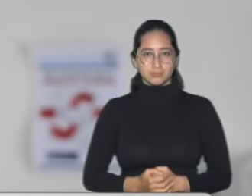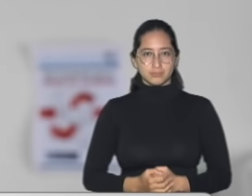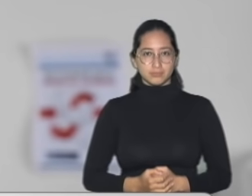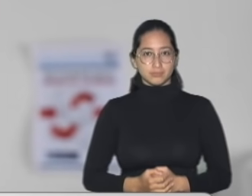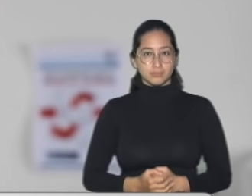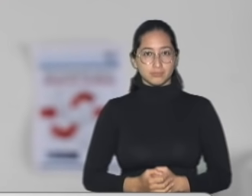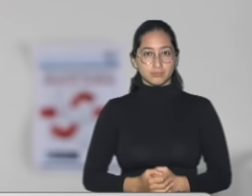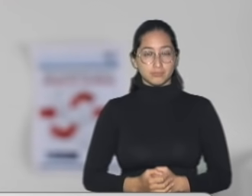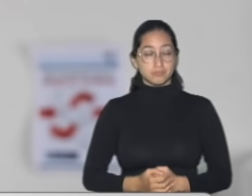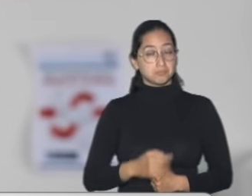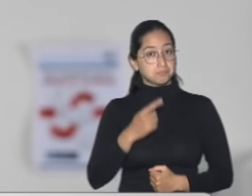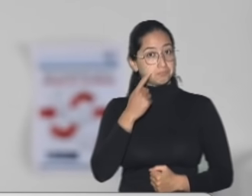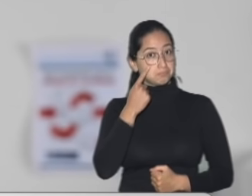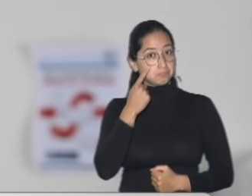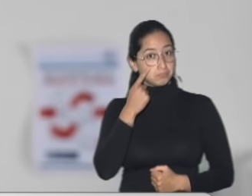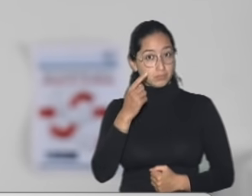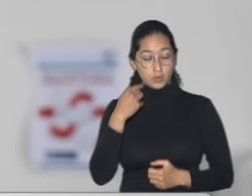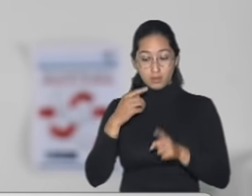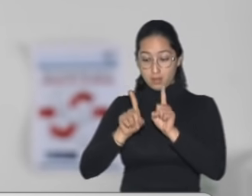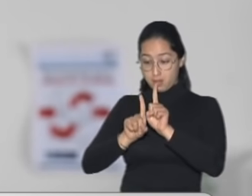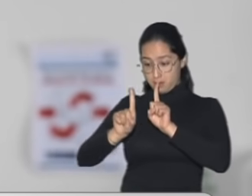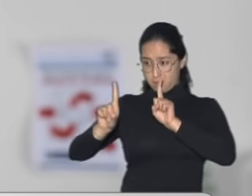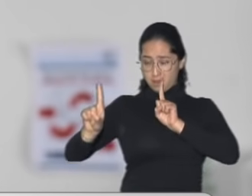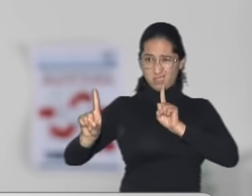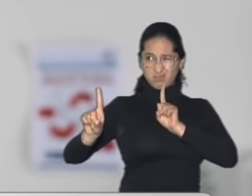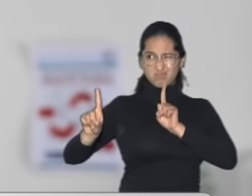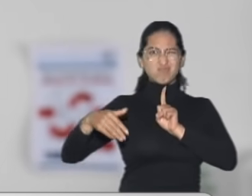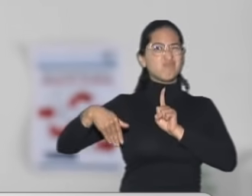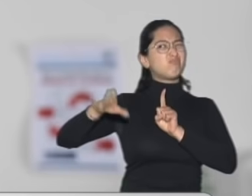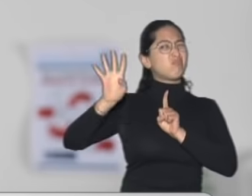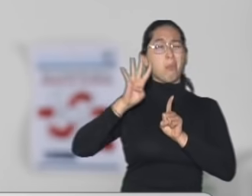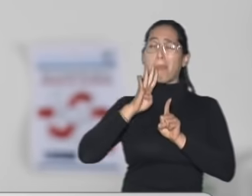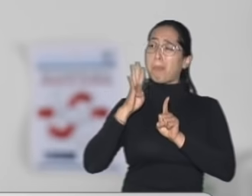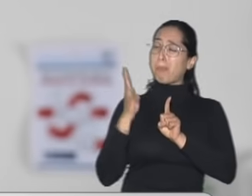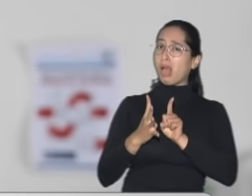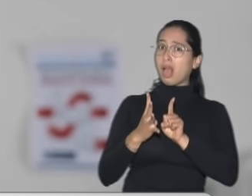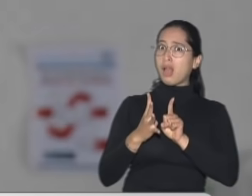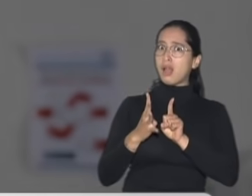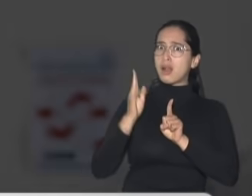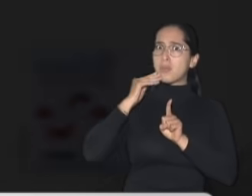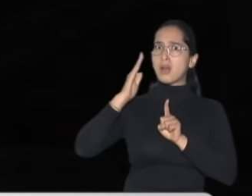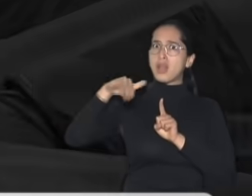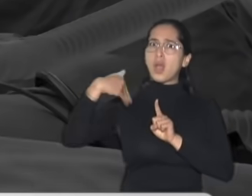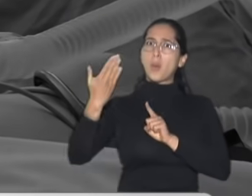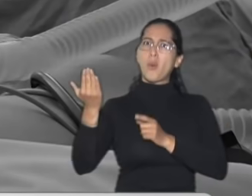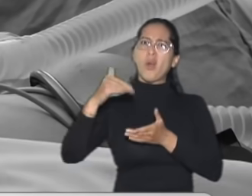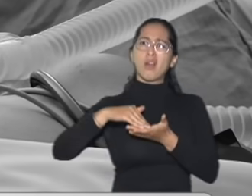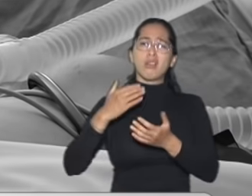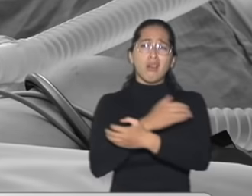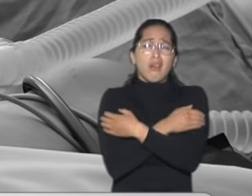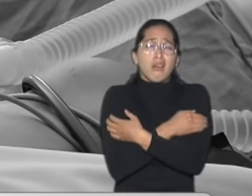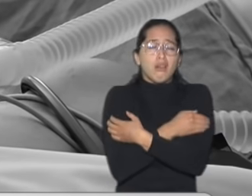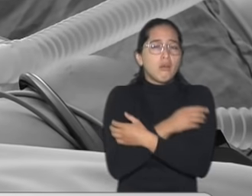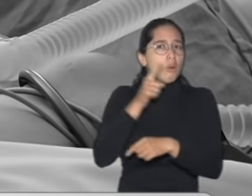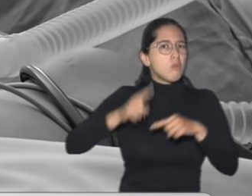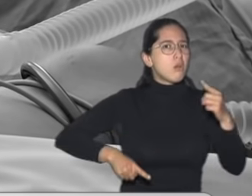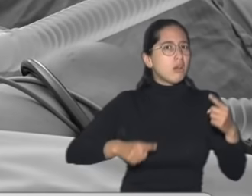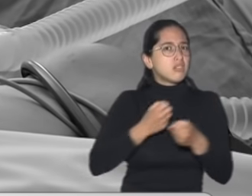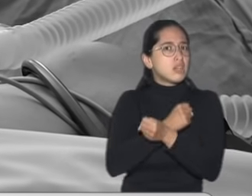Si no aceptas la distancia social, imagínate no poder abrazar de nuevo.